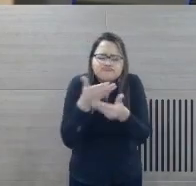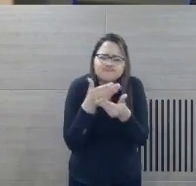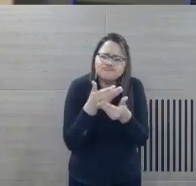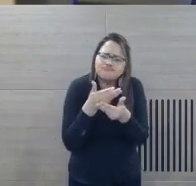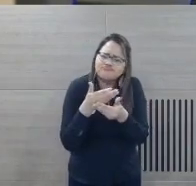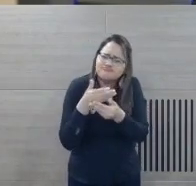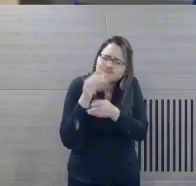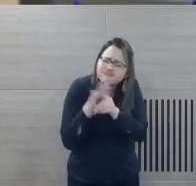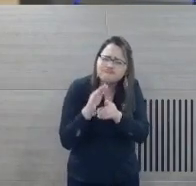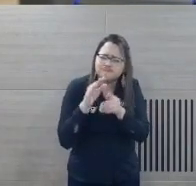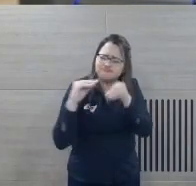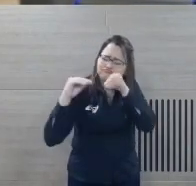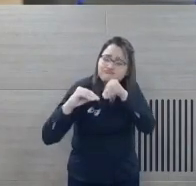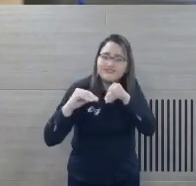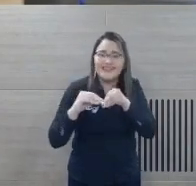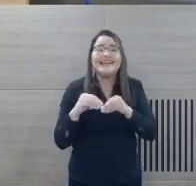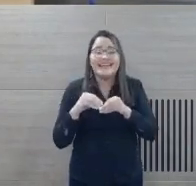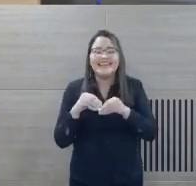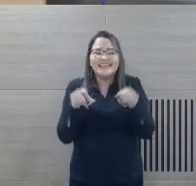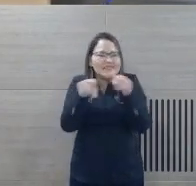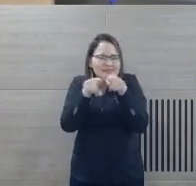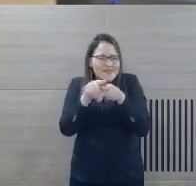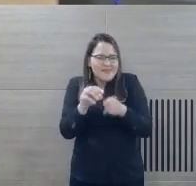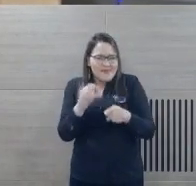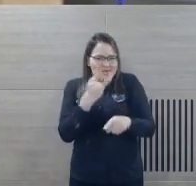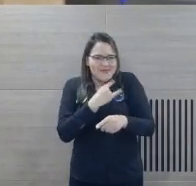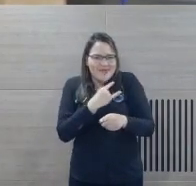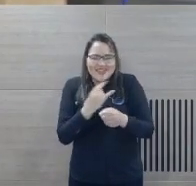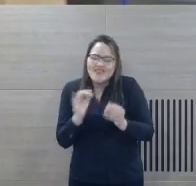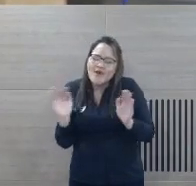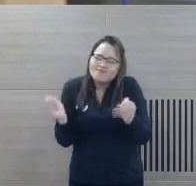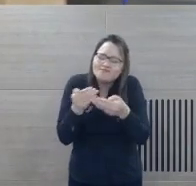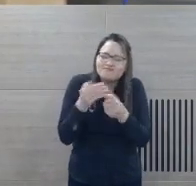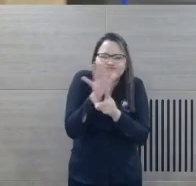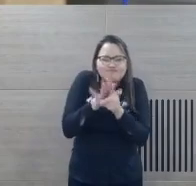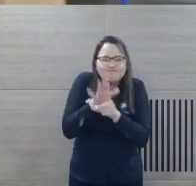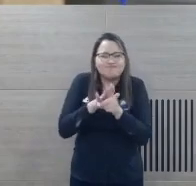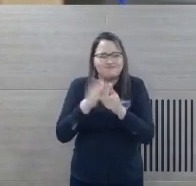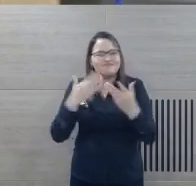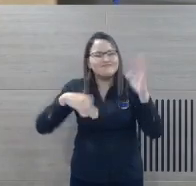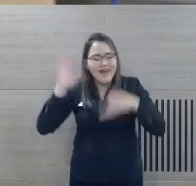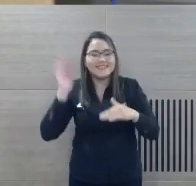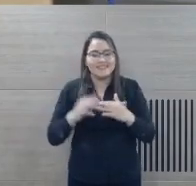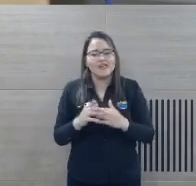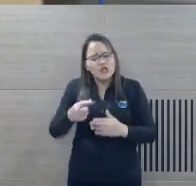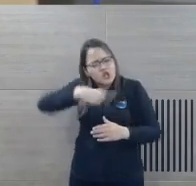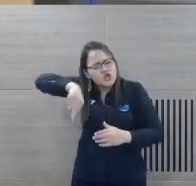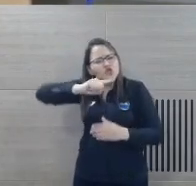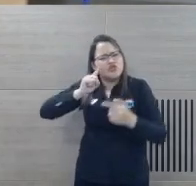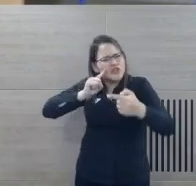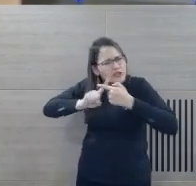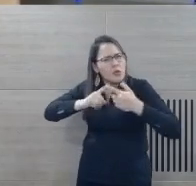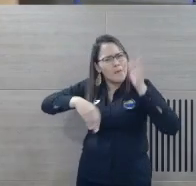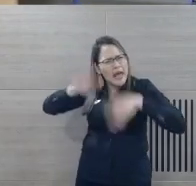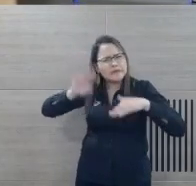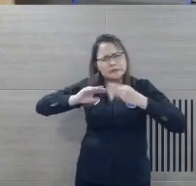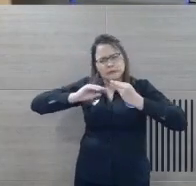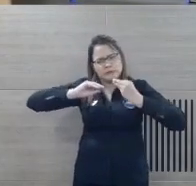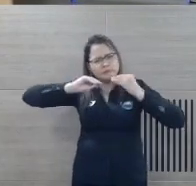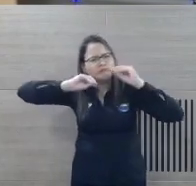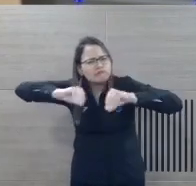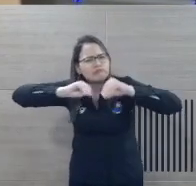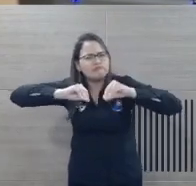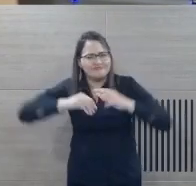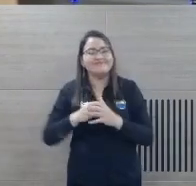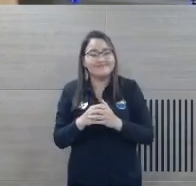nuestro equipo para que siempre que ustedes retornen a esta institución encuentren más y mejores cosas, para que cuando sus hijos estén en edad de